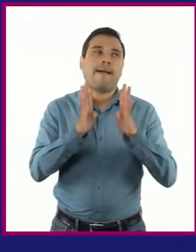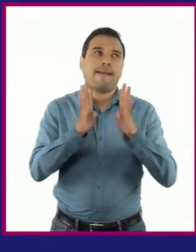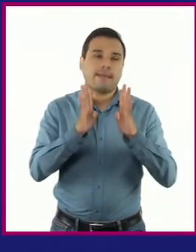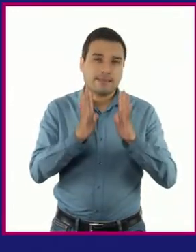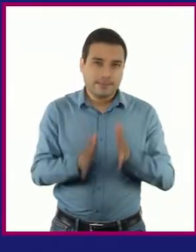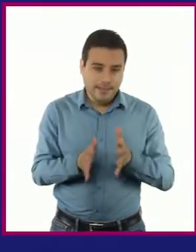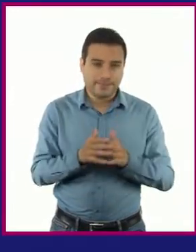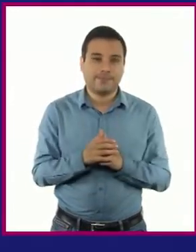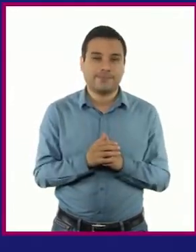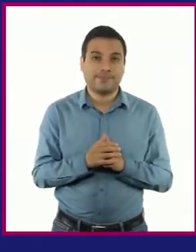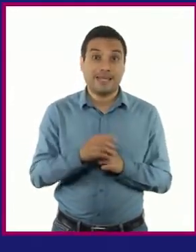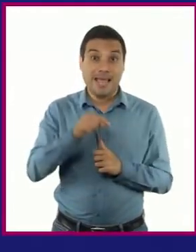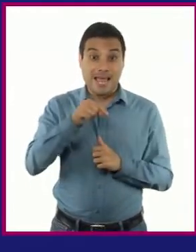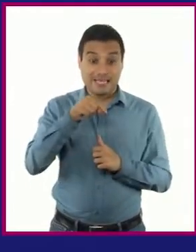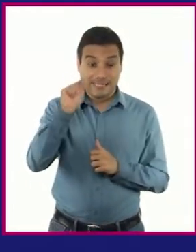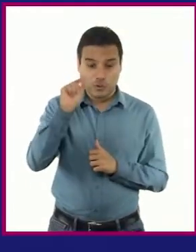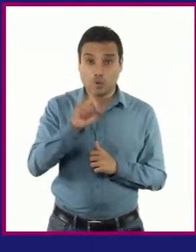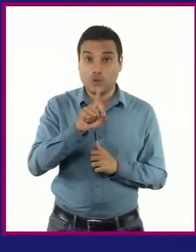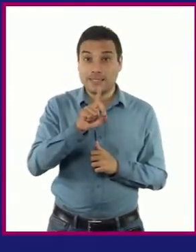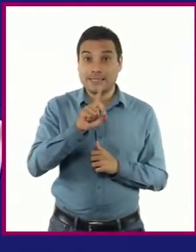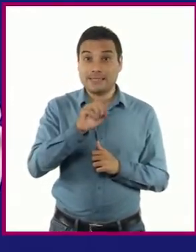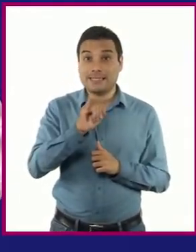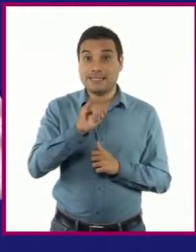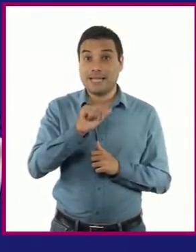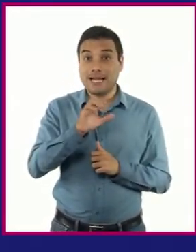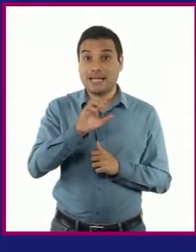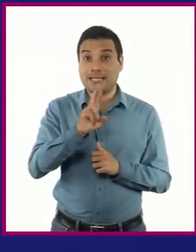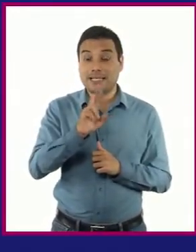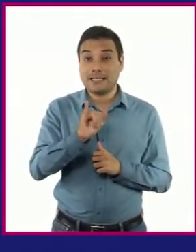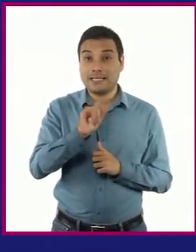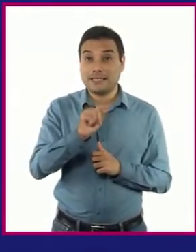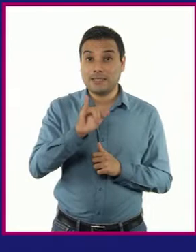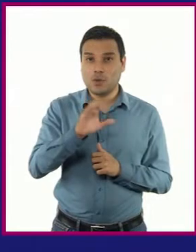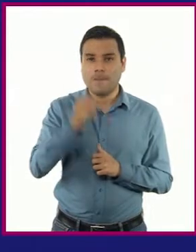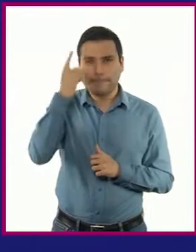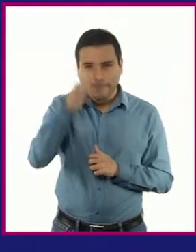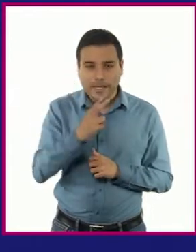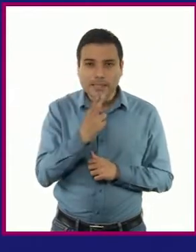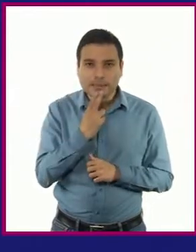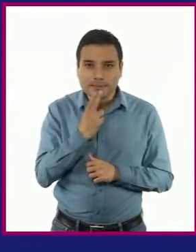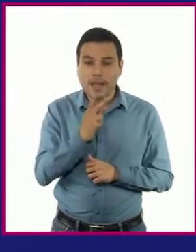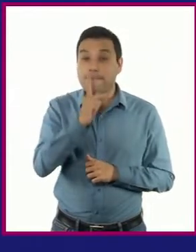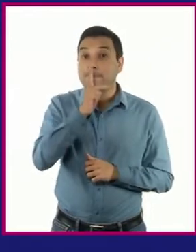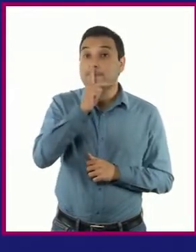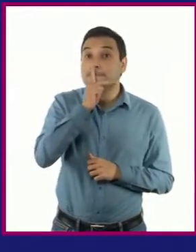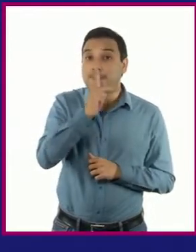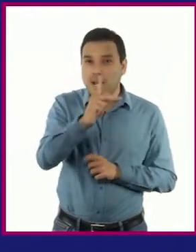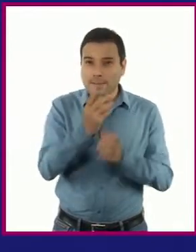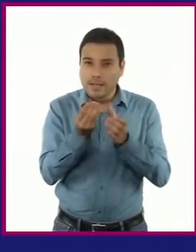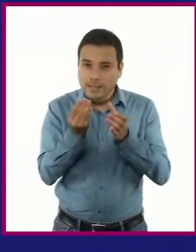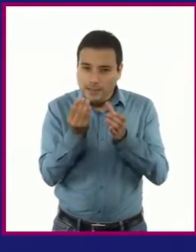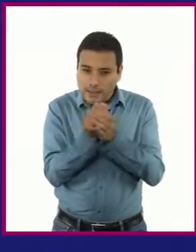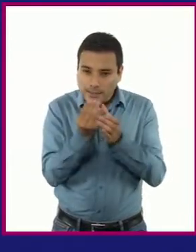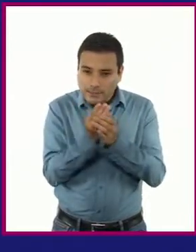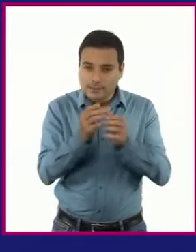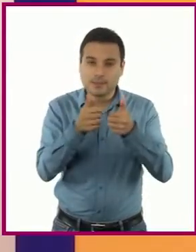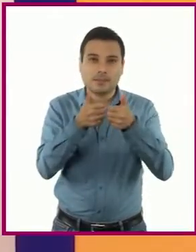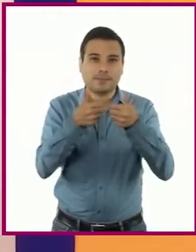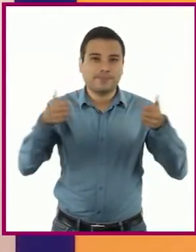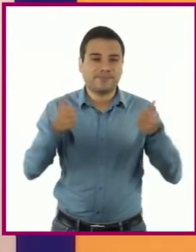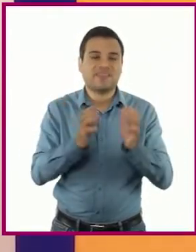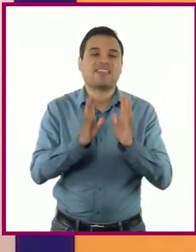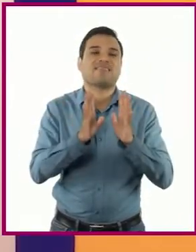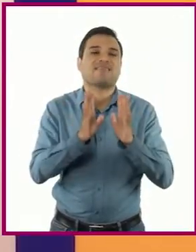Entonces el acento diacrítico lo necesitamos para diferenciar la categoría gramatical a la que pertenecen las